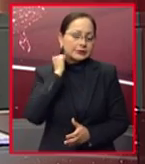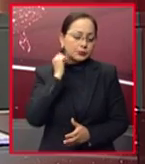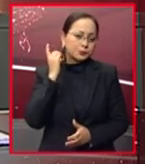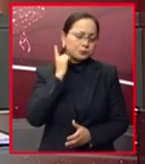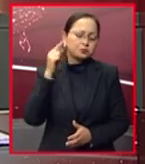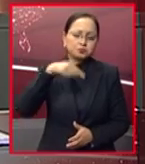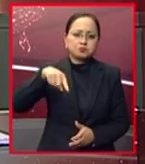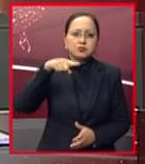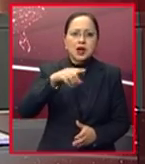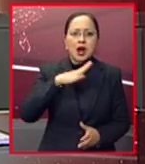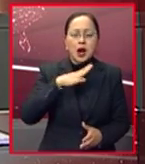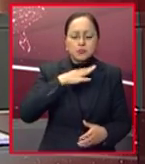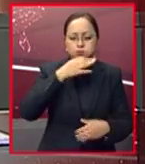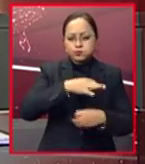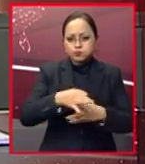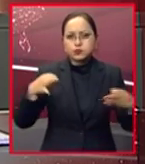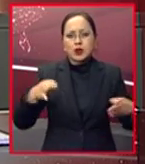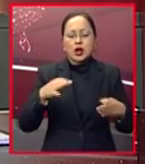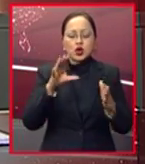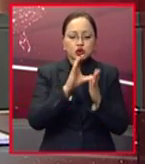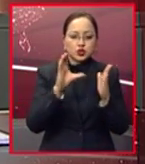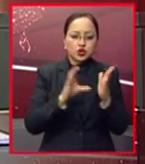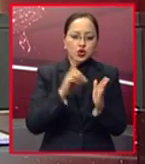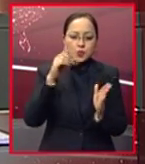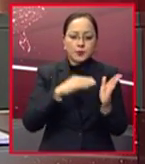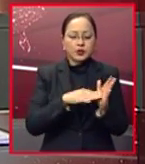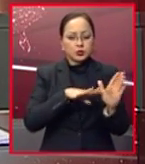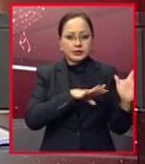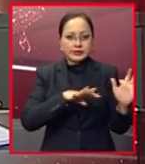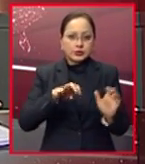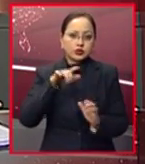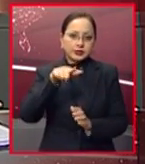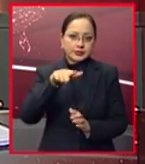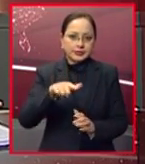99 años de la promulgación de la Constitución de 1917.